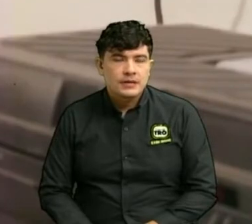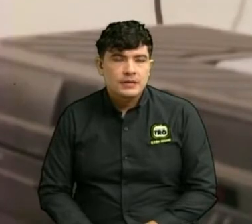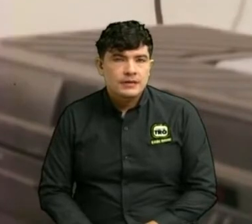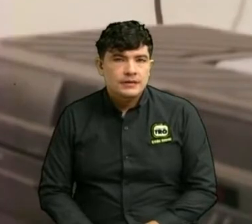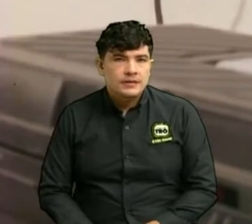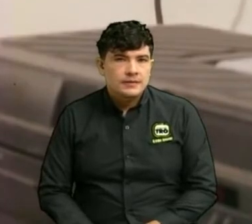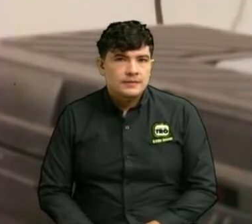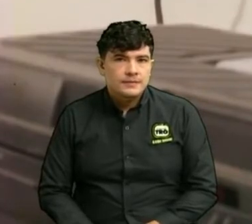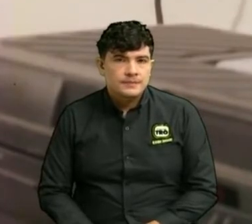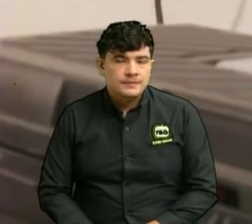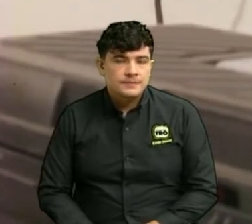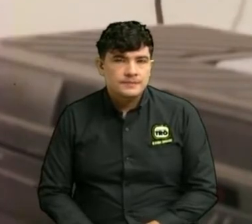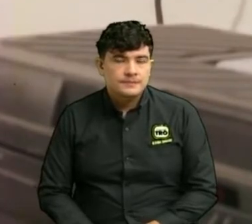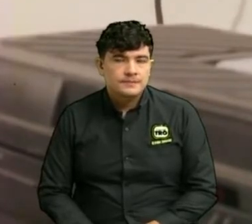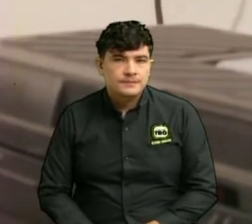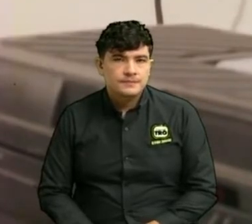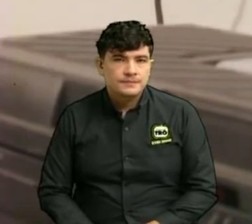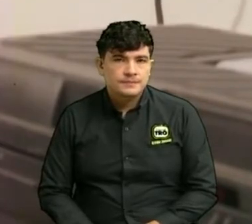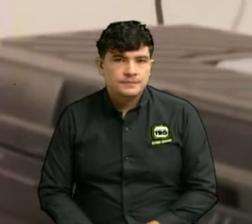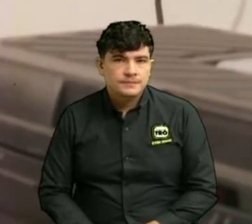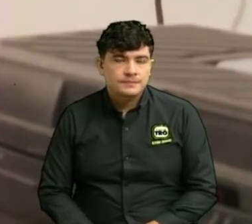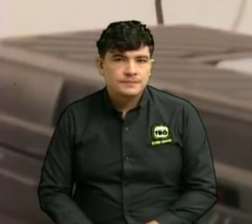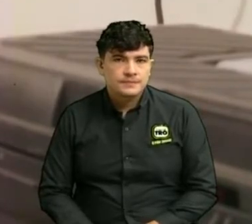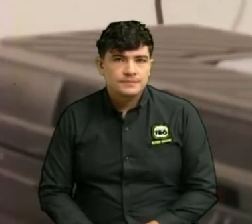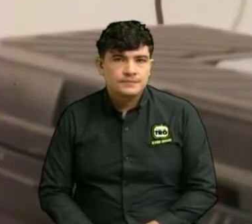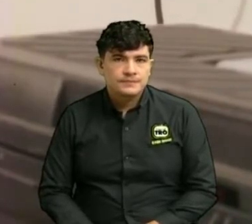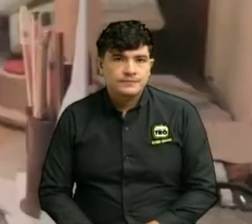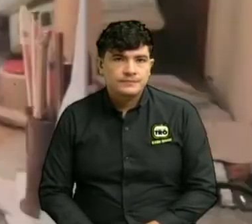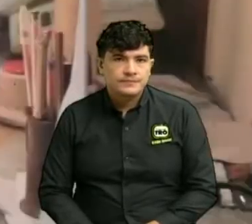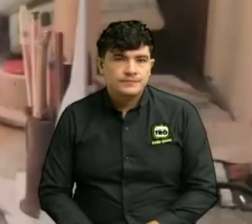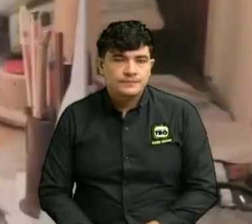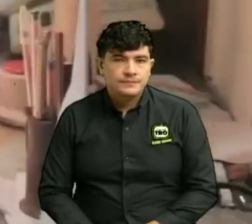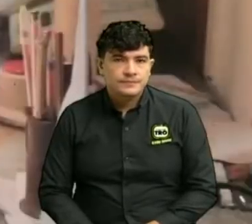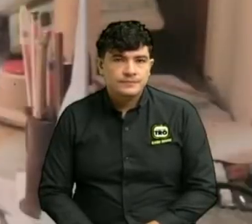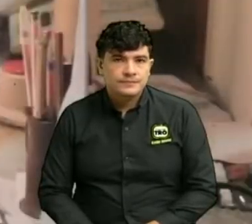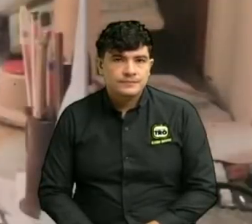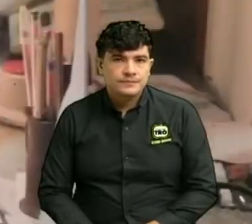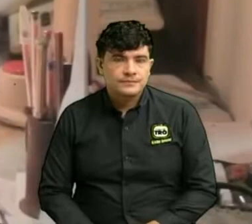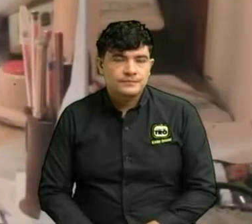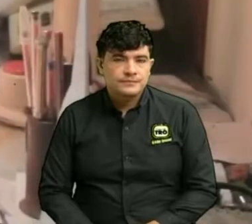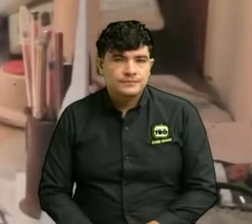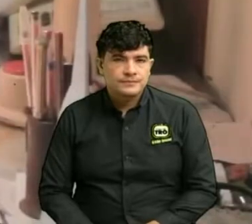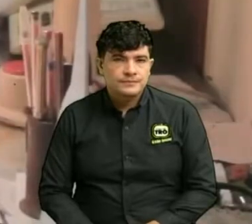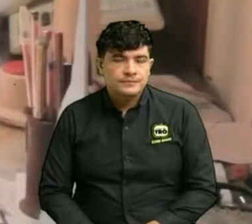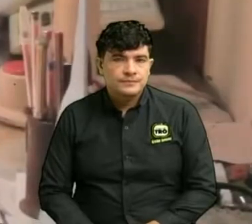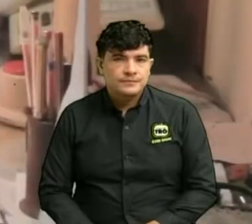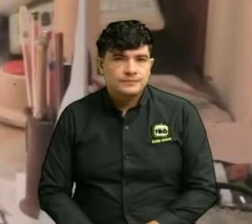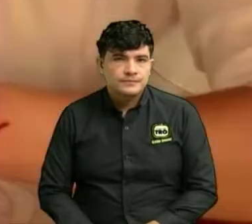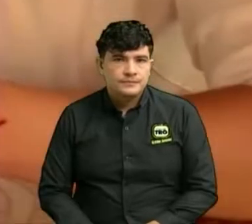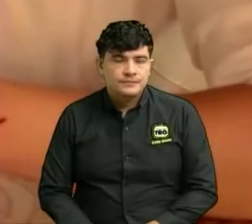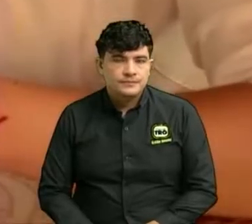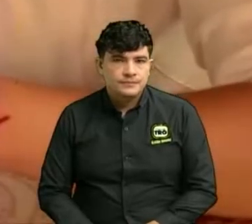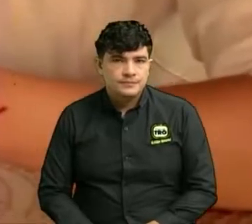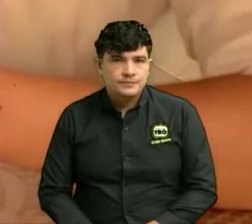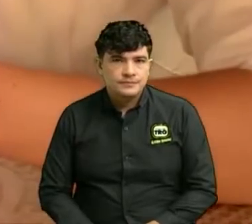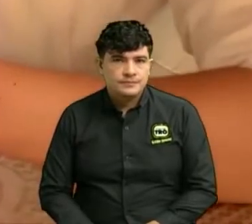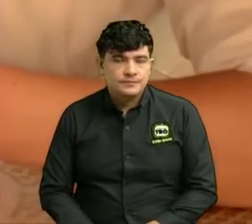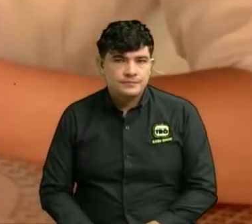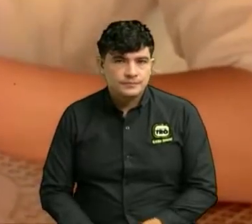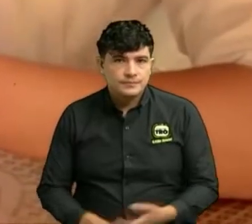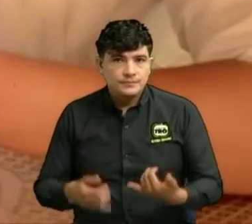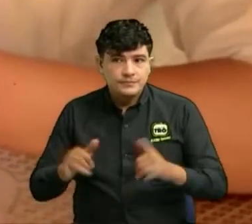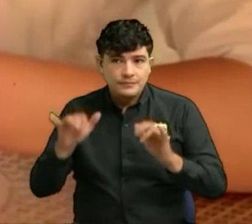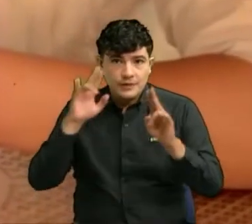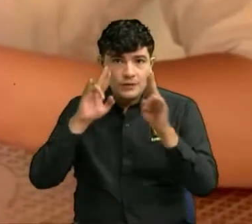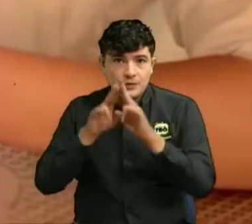en algunos casos, cuando ya se tiene claridad respecto al origen de la enfermedad, como en este caso que es una artrosis, es una enfermedad de